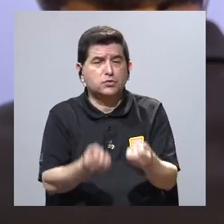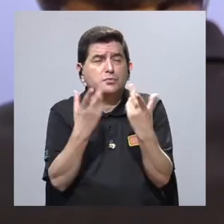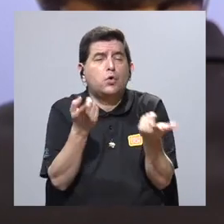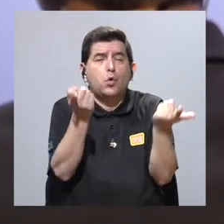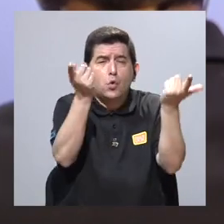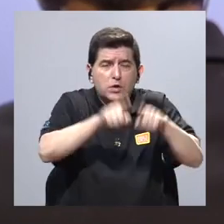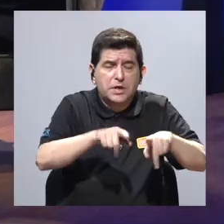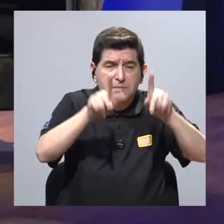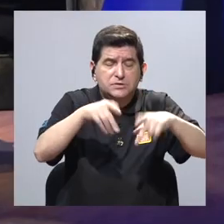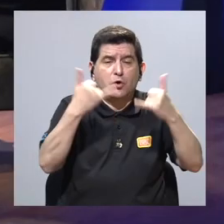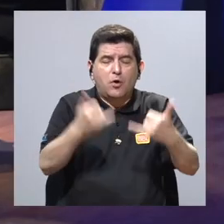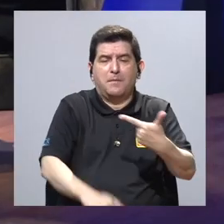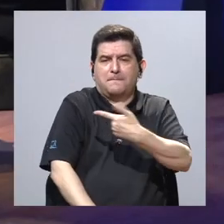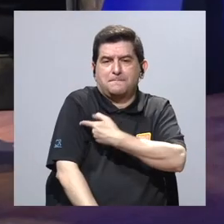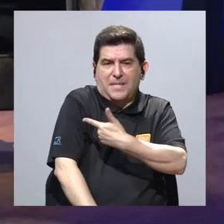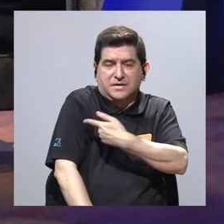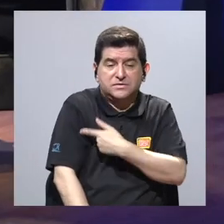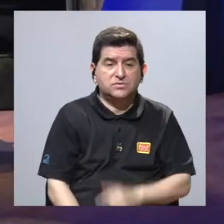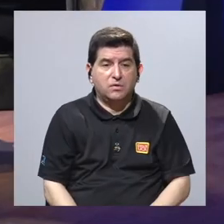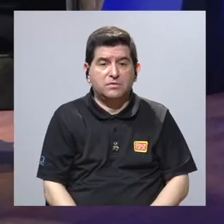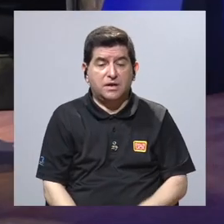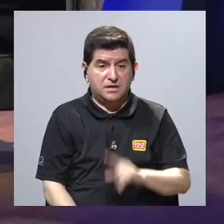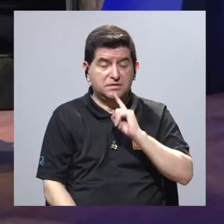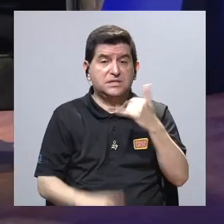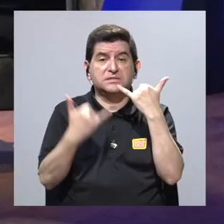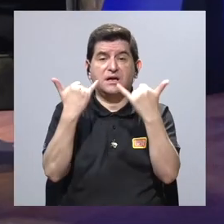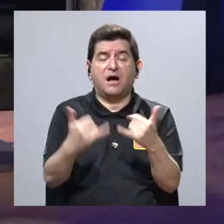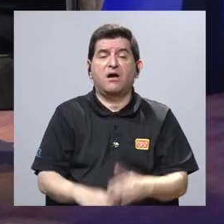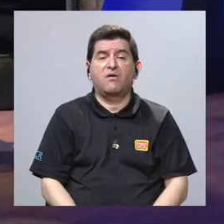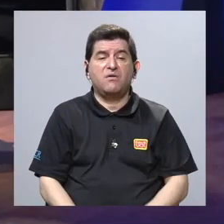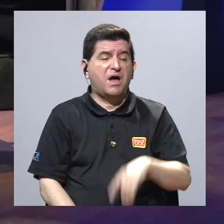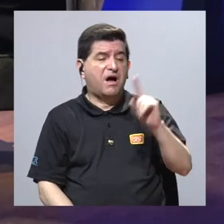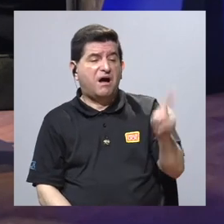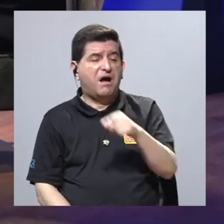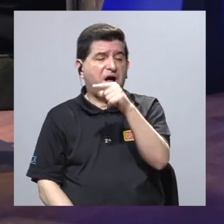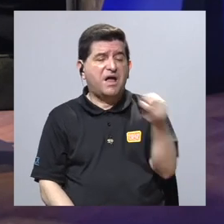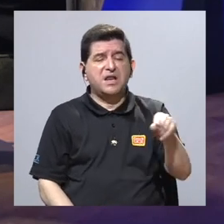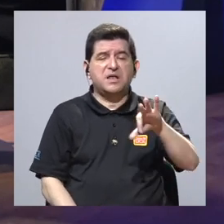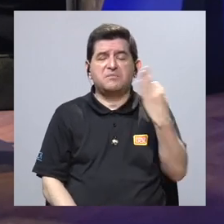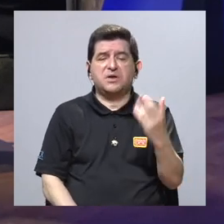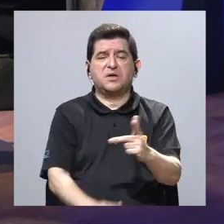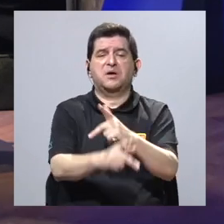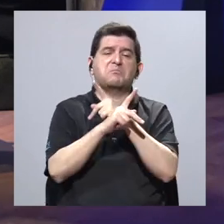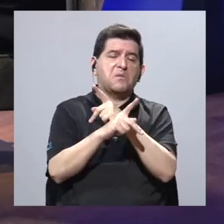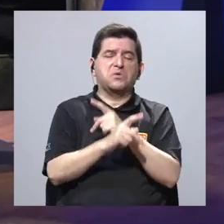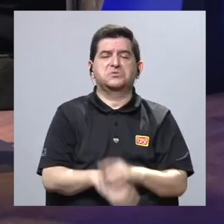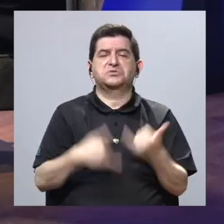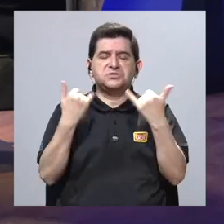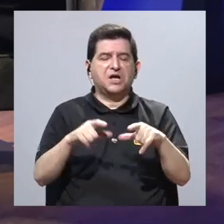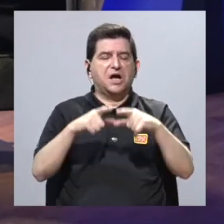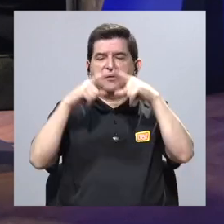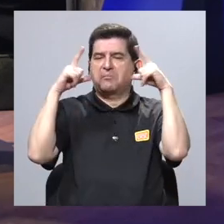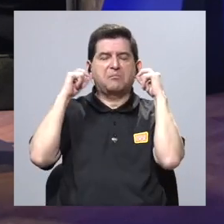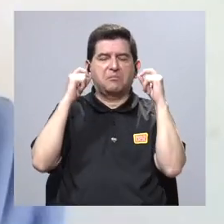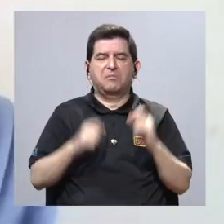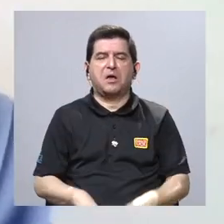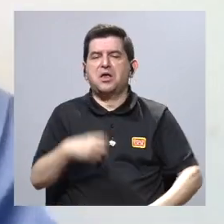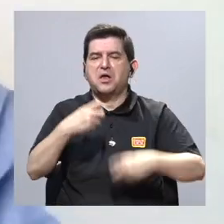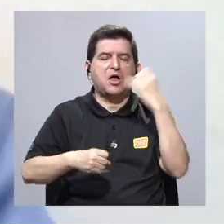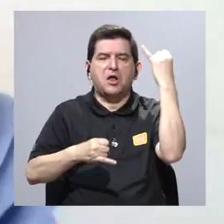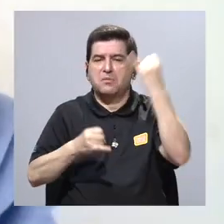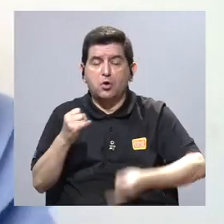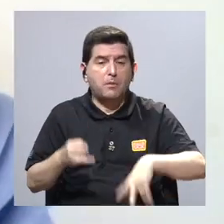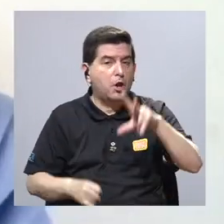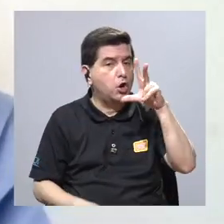ya personas vacunadas, de pronto dicen, eliminemos las medidas, eliminemos la mascarilla y se acabó el problema.